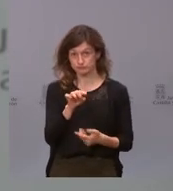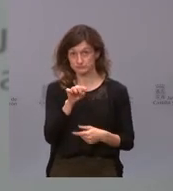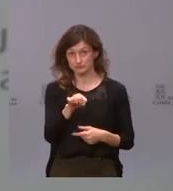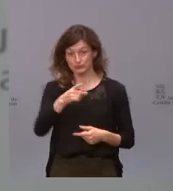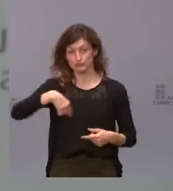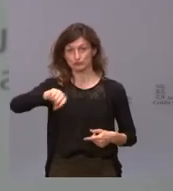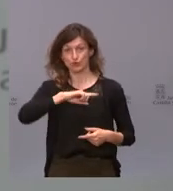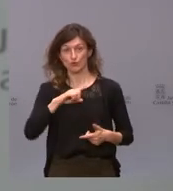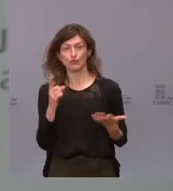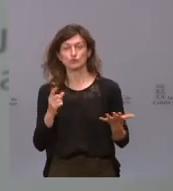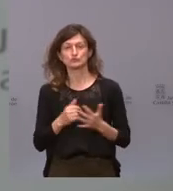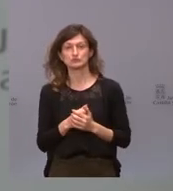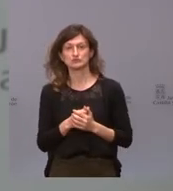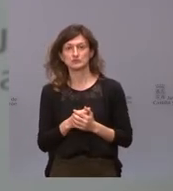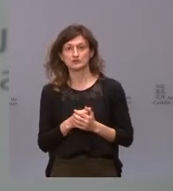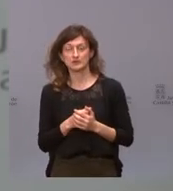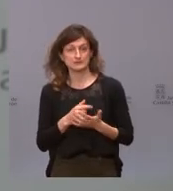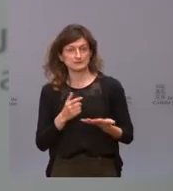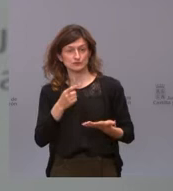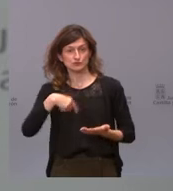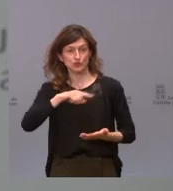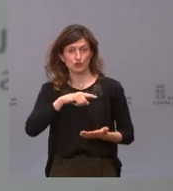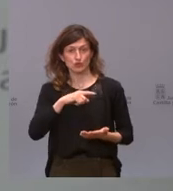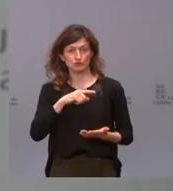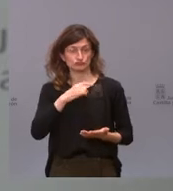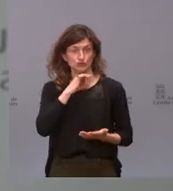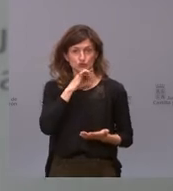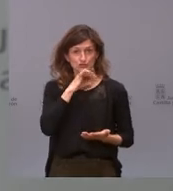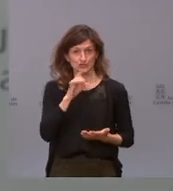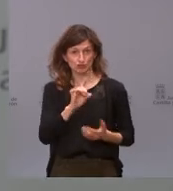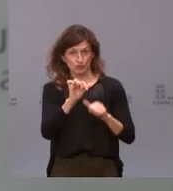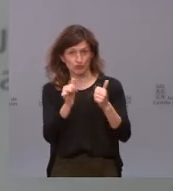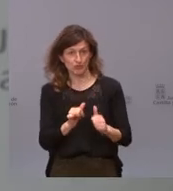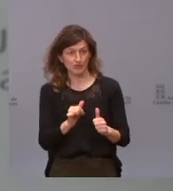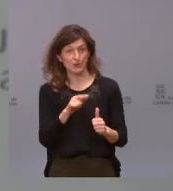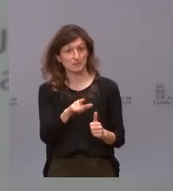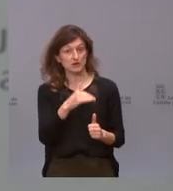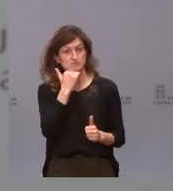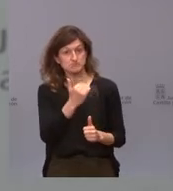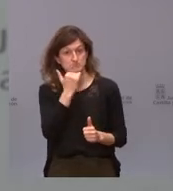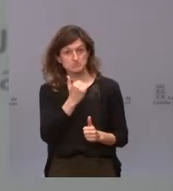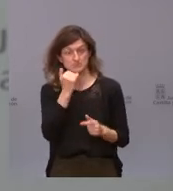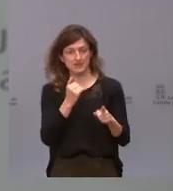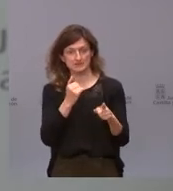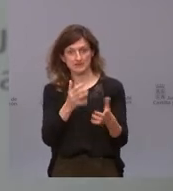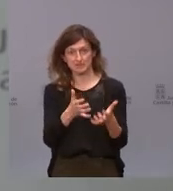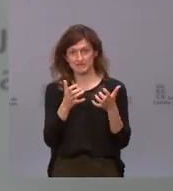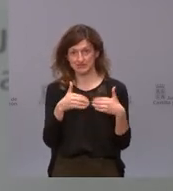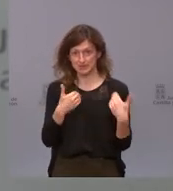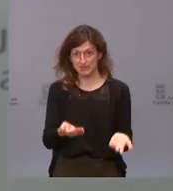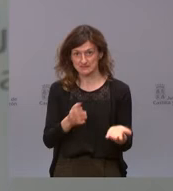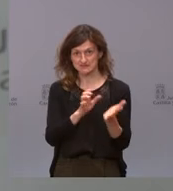todos descontentos con ese modelo pues al menos es más beneficioso